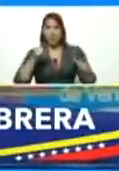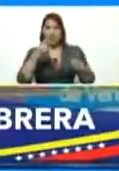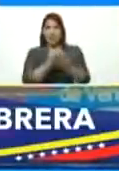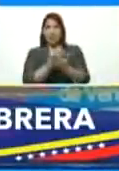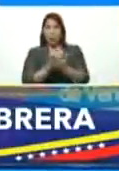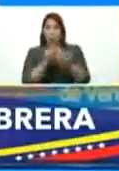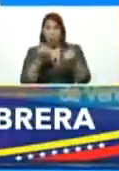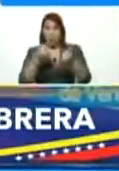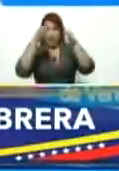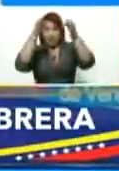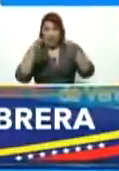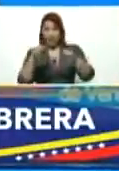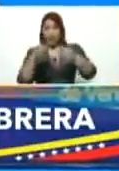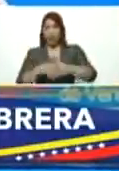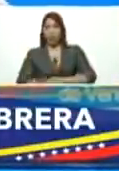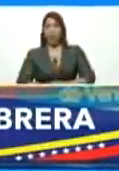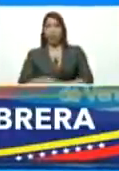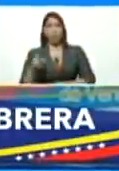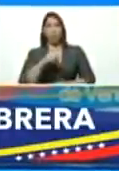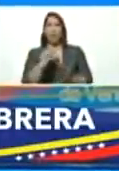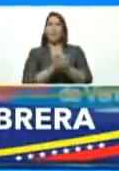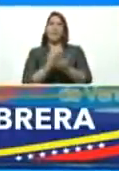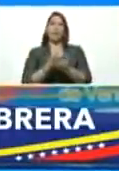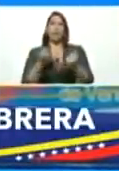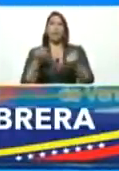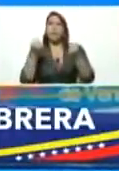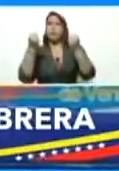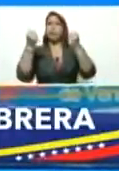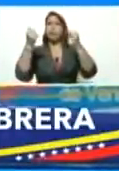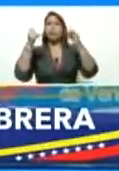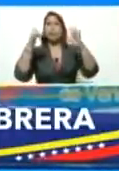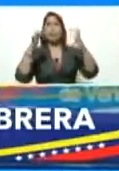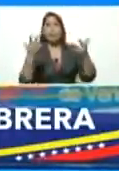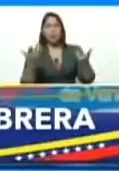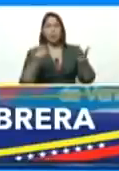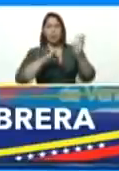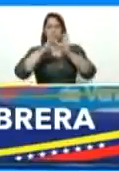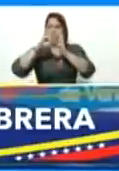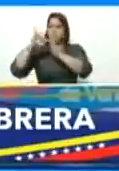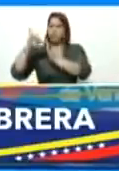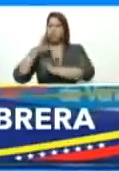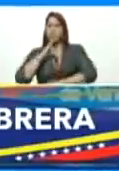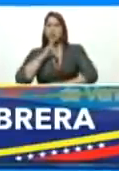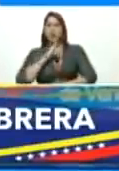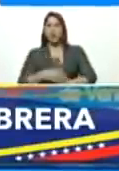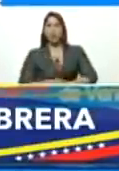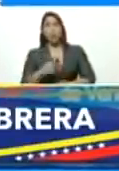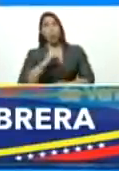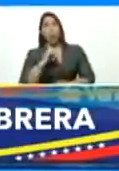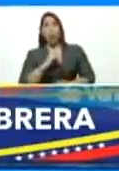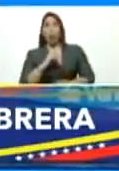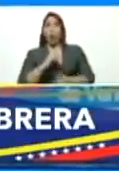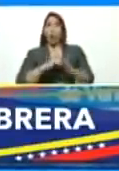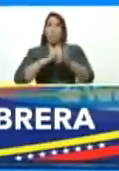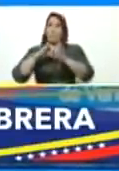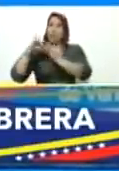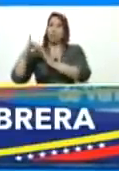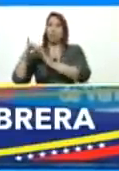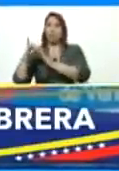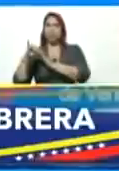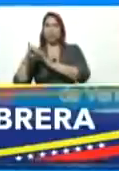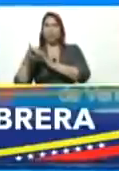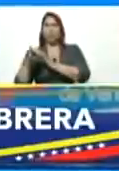real no la economía de los números de la especulación bancaria o de la especulación de las bolsas